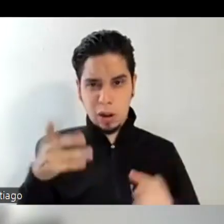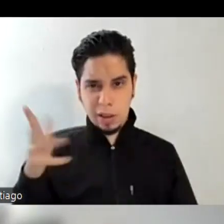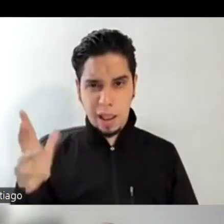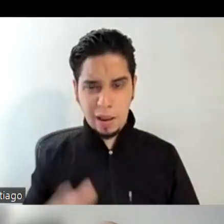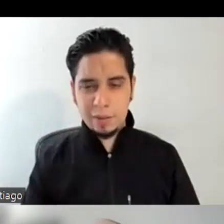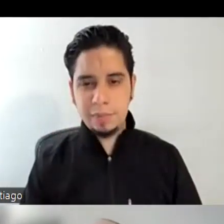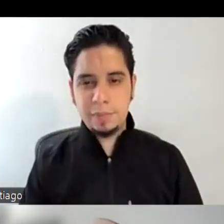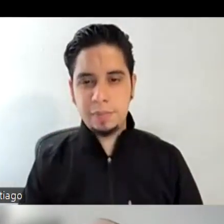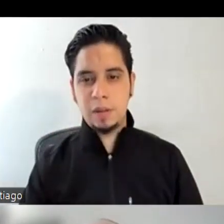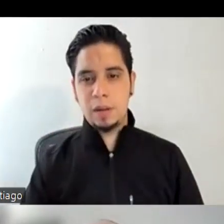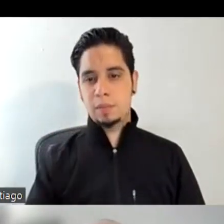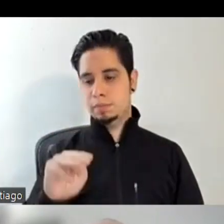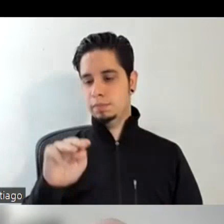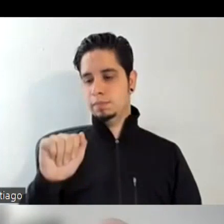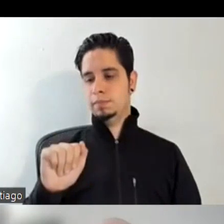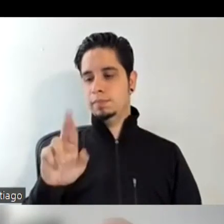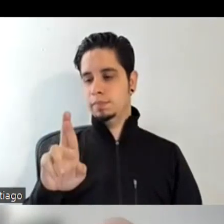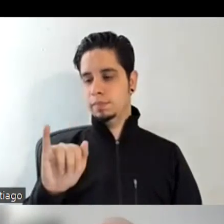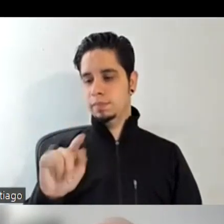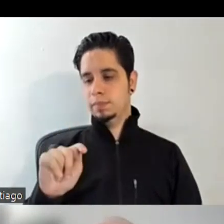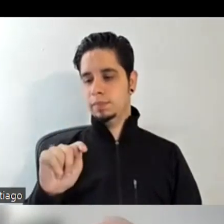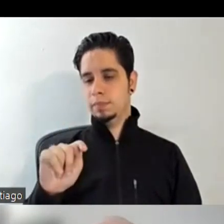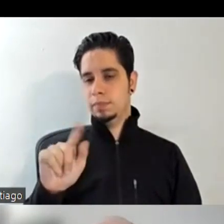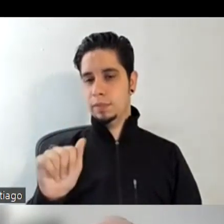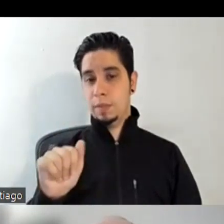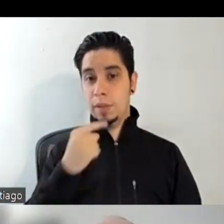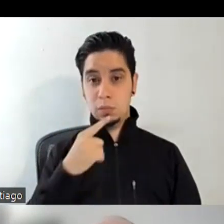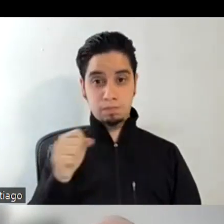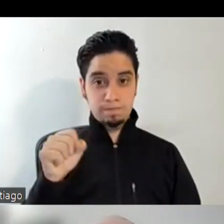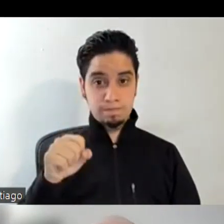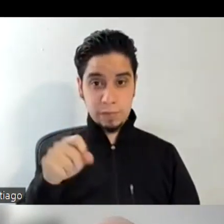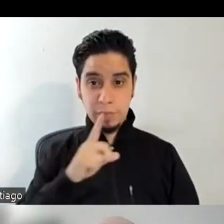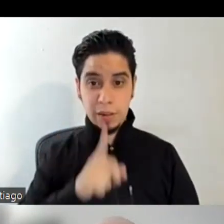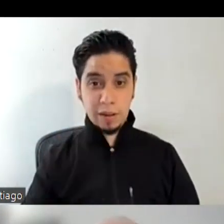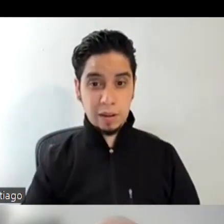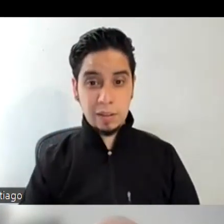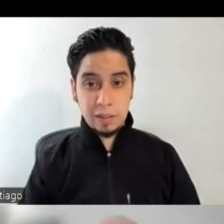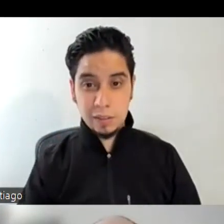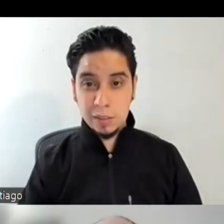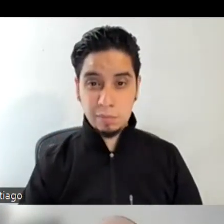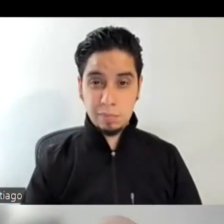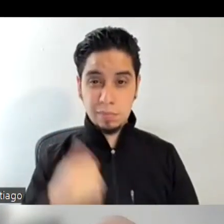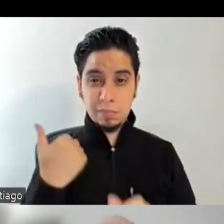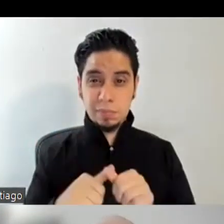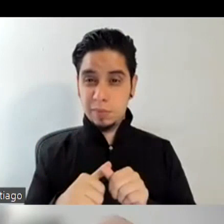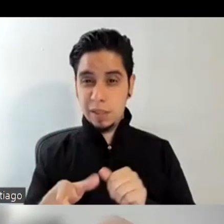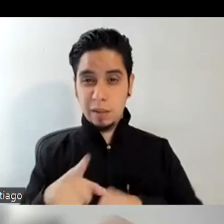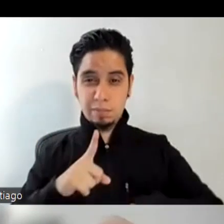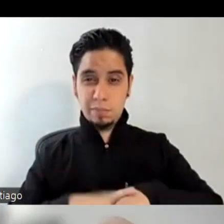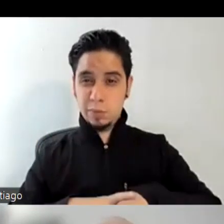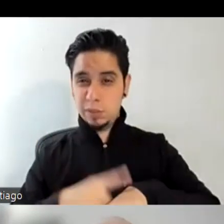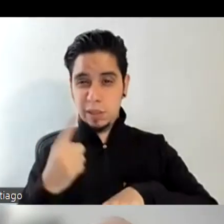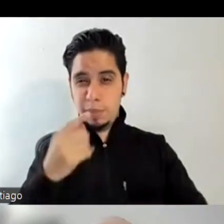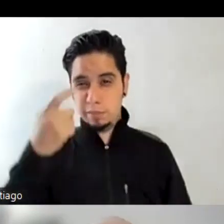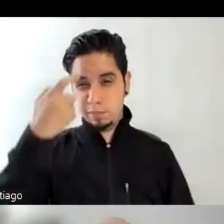Y Maritza dijo, sí, exactamente, me acuerdo de eso. Wow. Y nunca se me olvida ese momento. Fíjate,